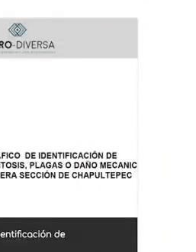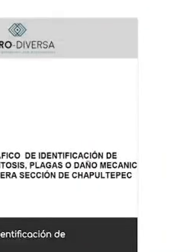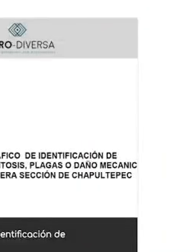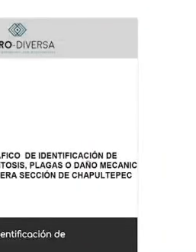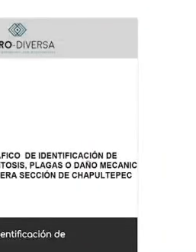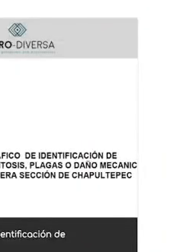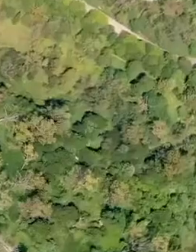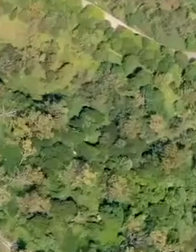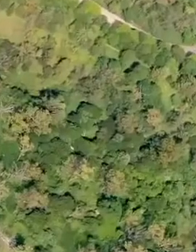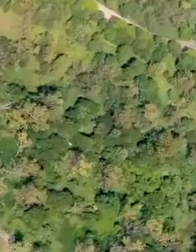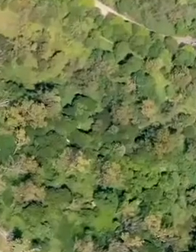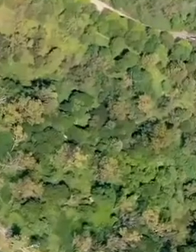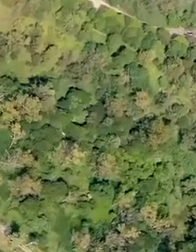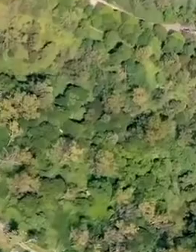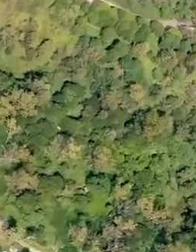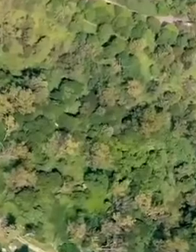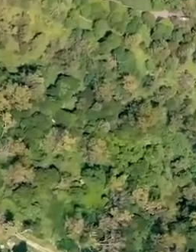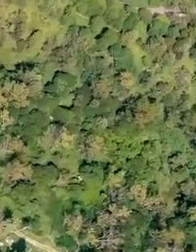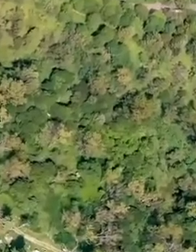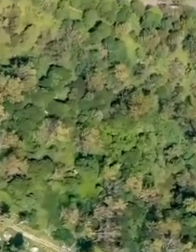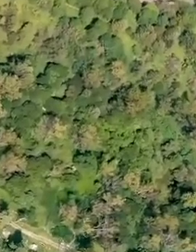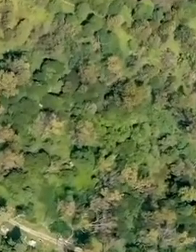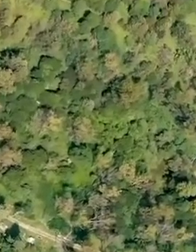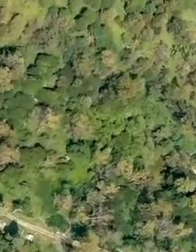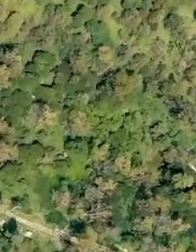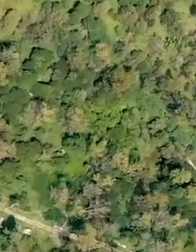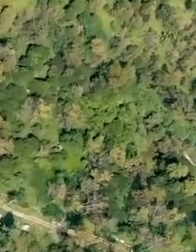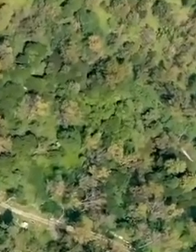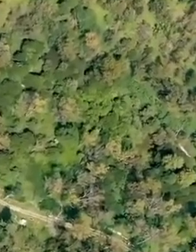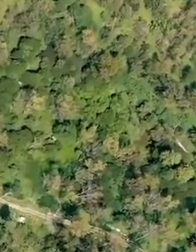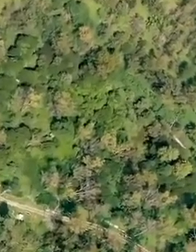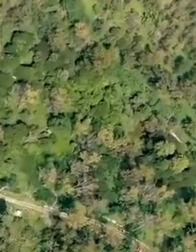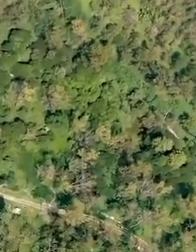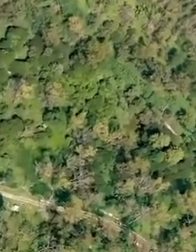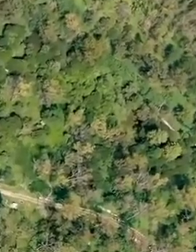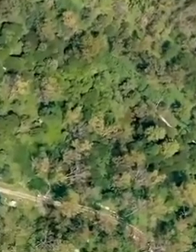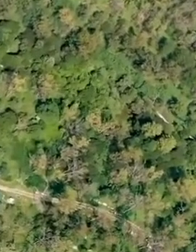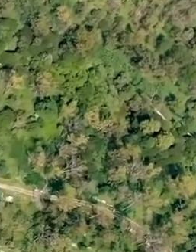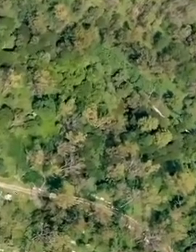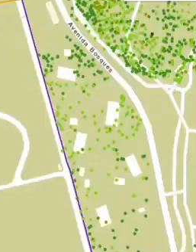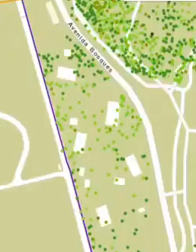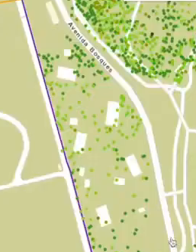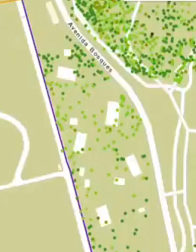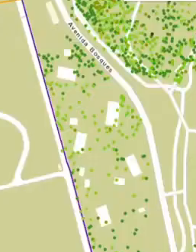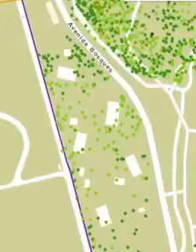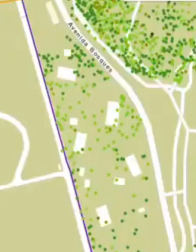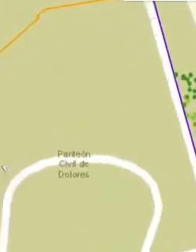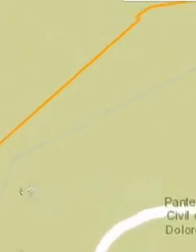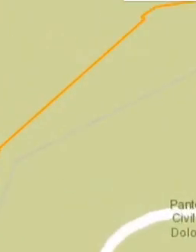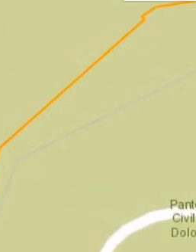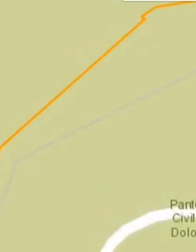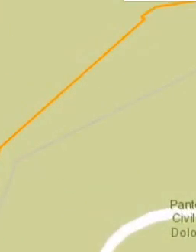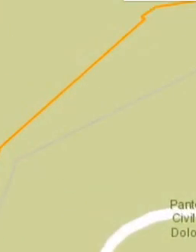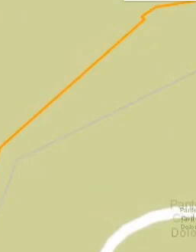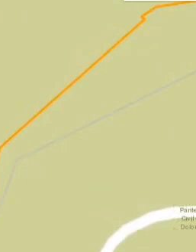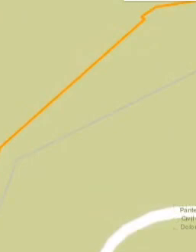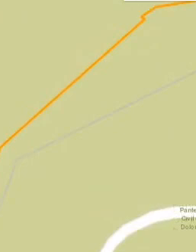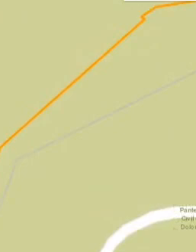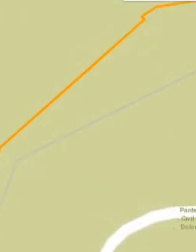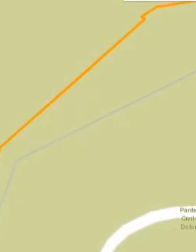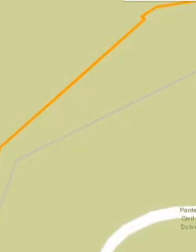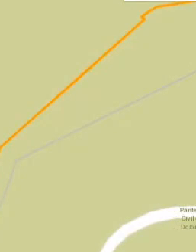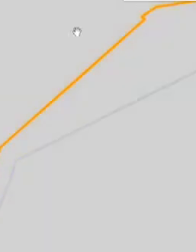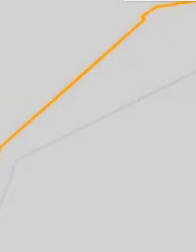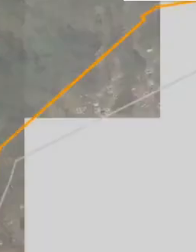y visualizar elementos físicos y biológicos del Bosque de Chapultepec, como los distintos tipos de árboles, infraestructura